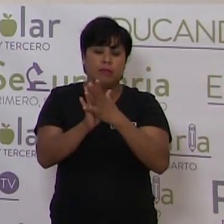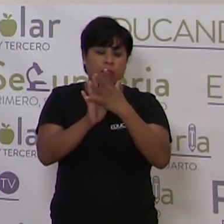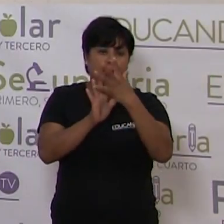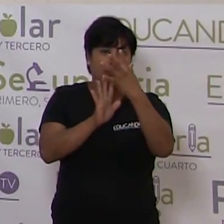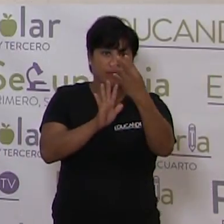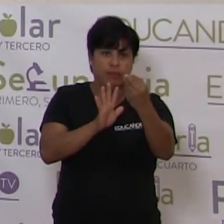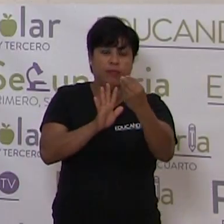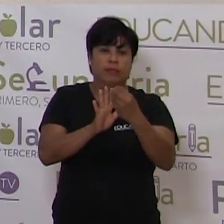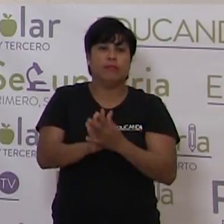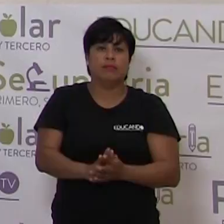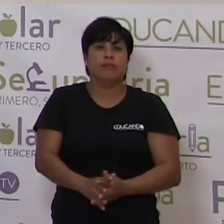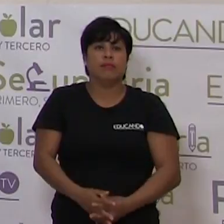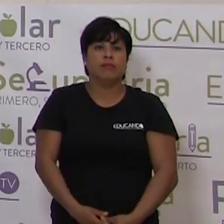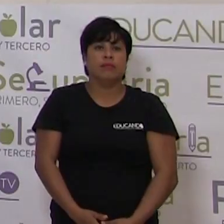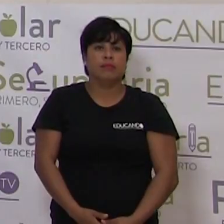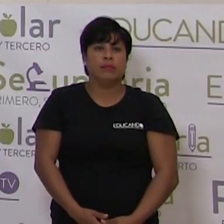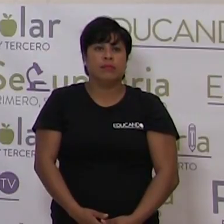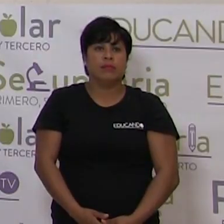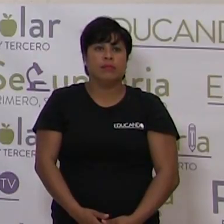proporcionalidad.